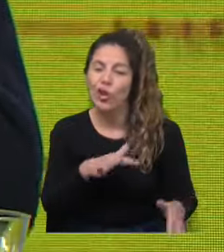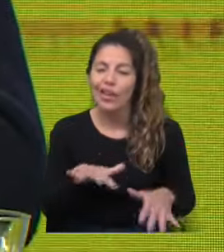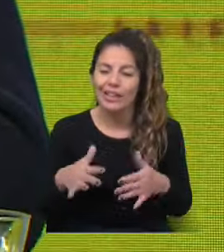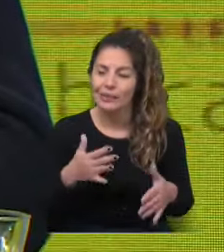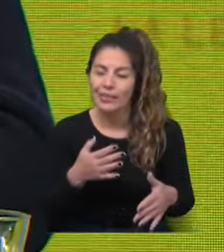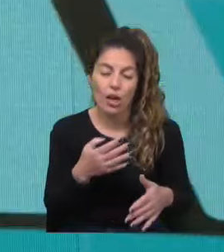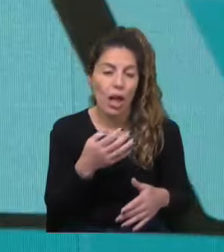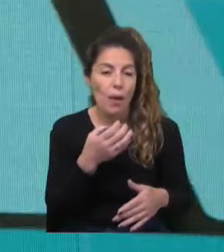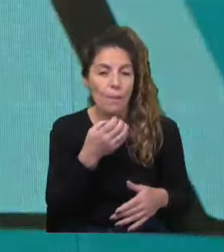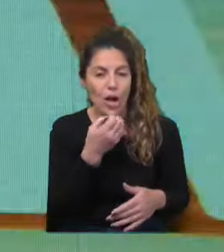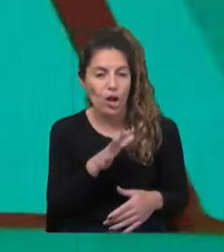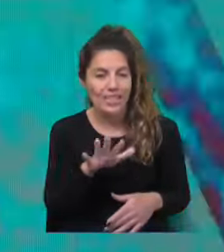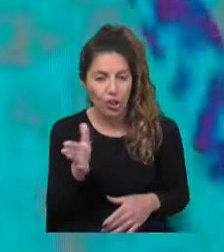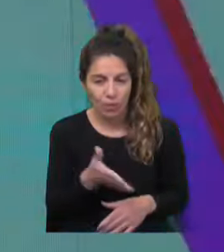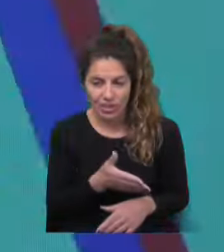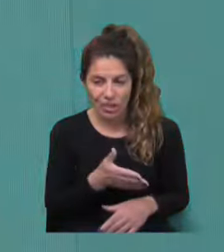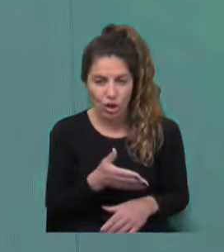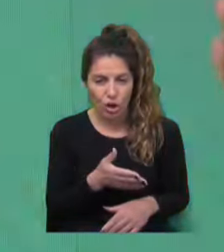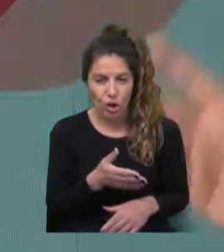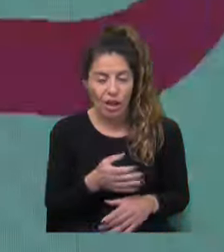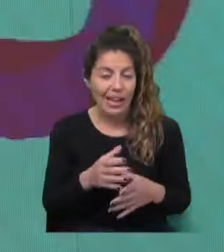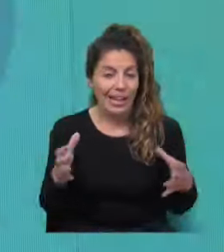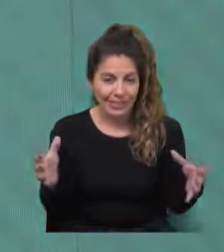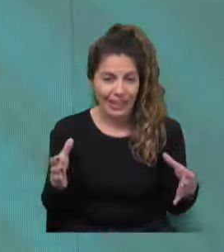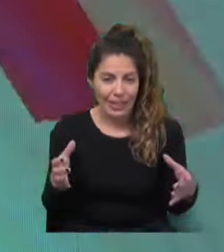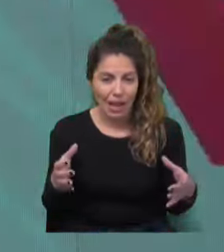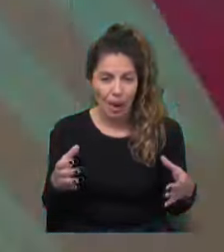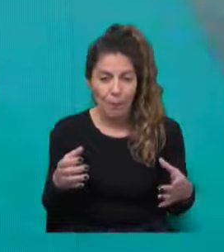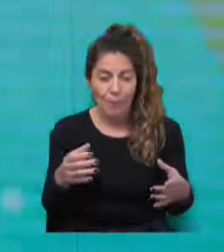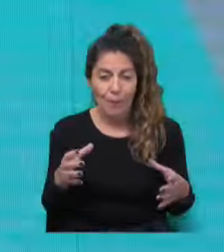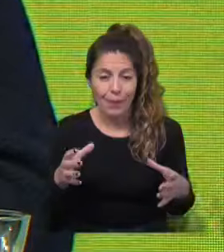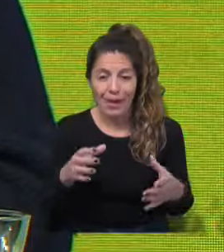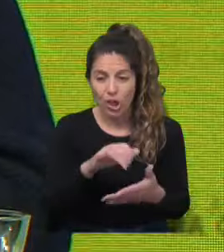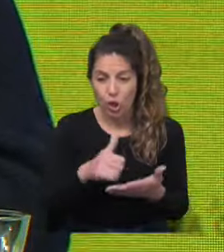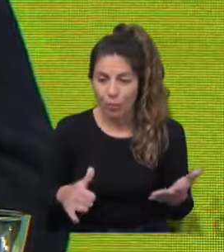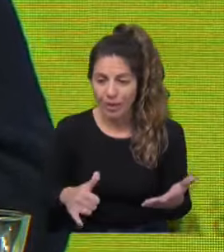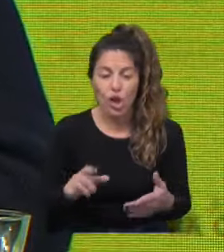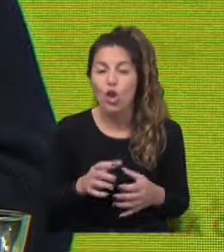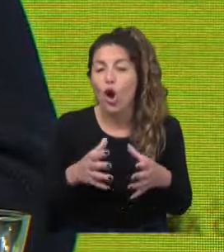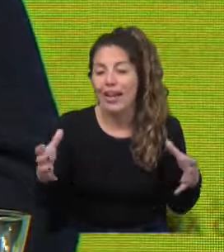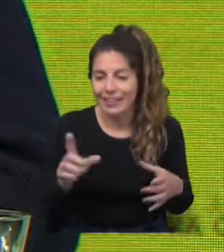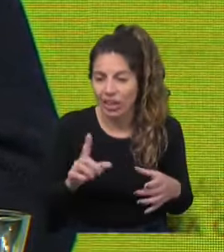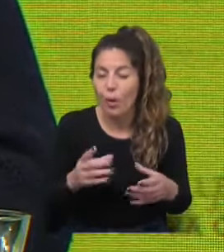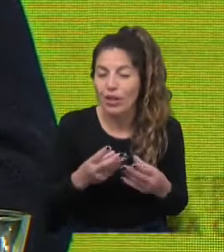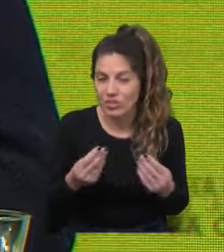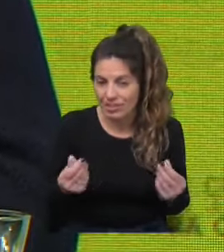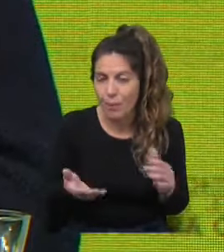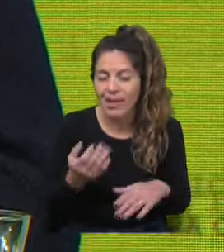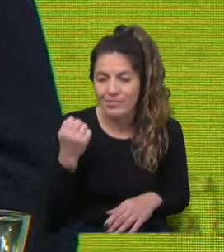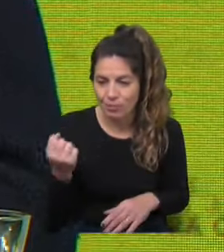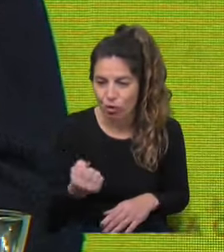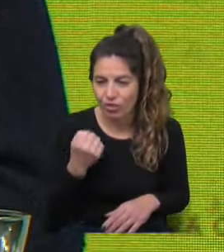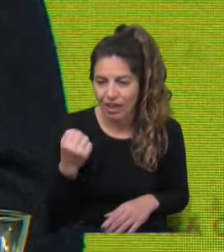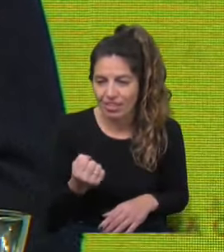mejora del 5%, entiendo, debe ser gigantesca para tironear todo el promedio. ¿O no? No gigantesca, pero sensiblemente más